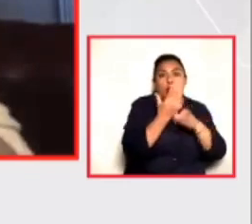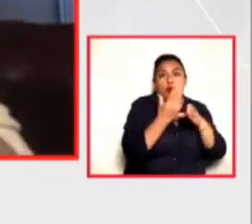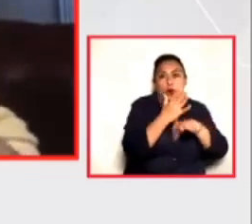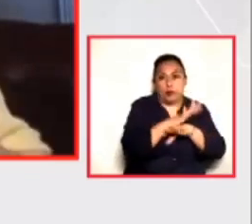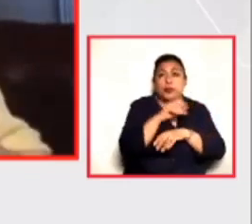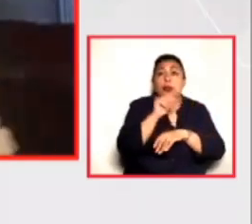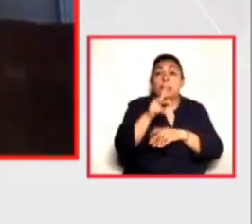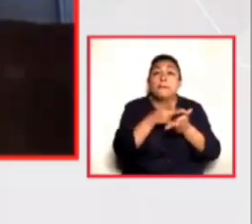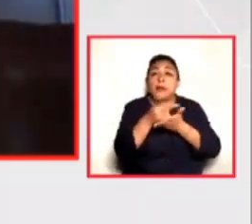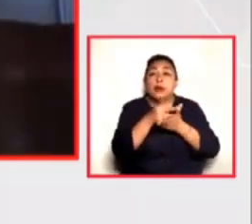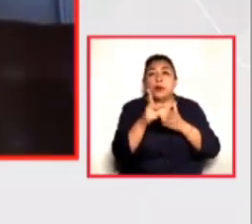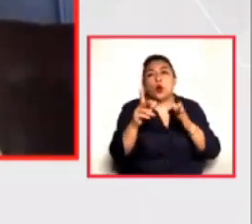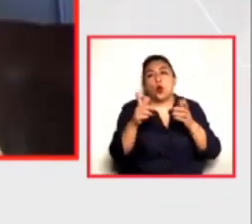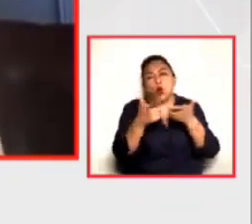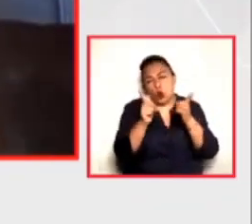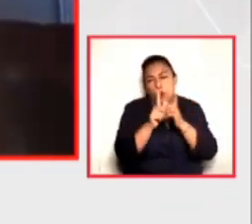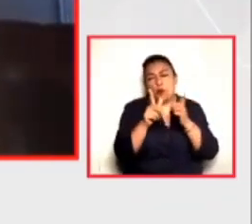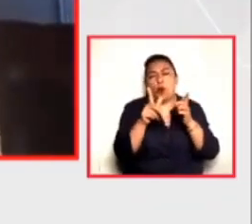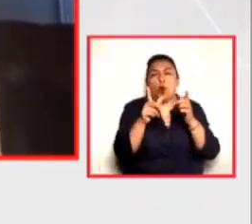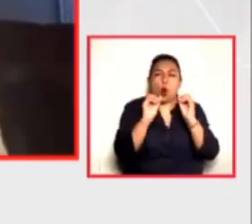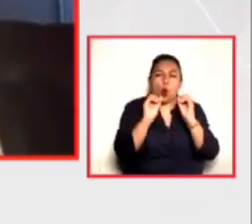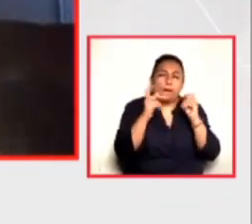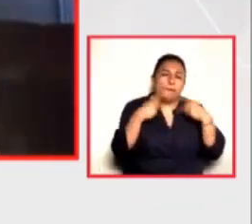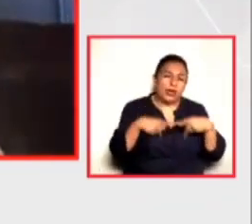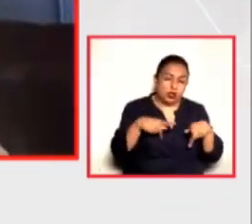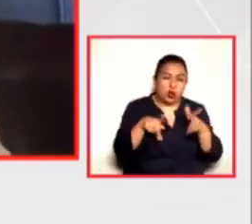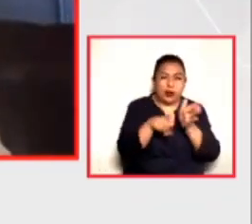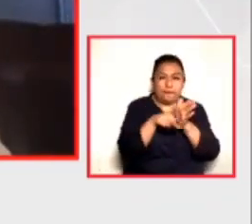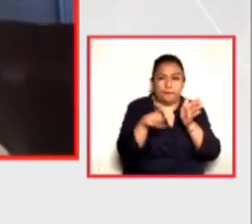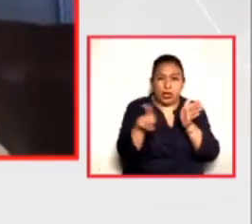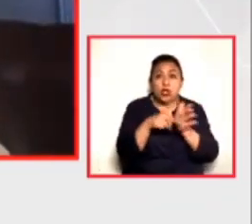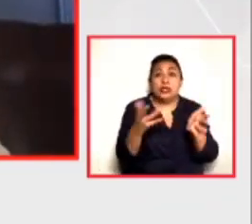periodistas ganadores del premio de excelencia